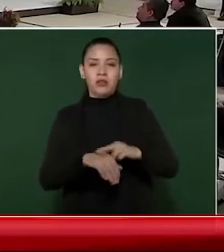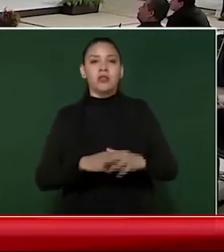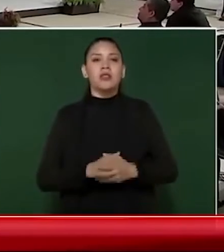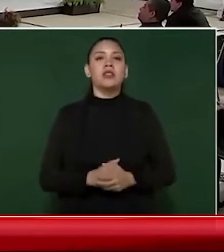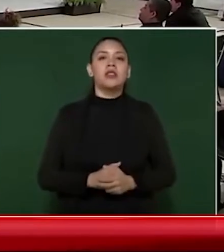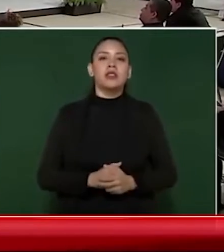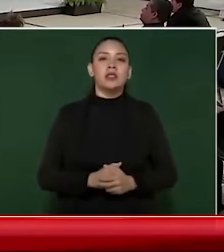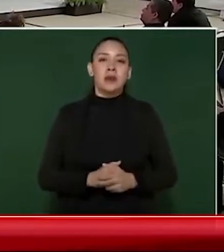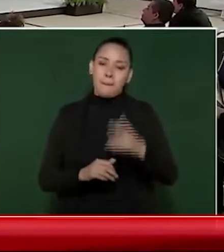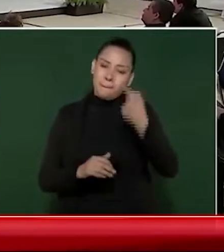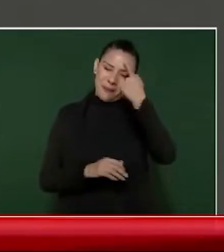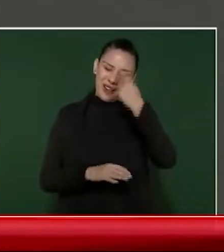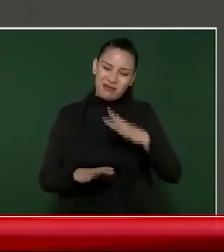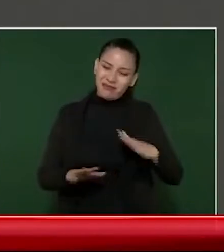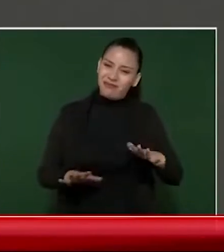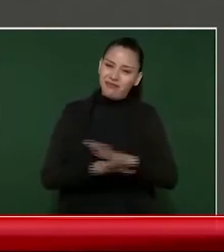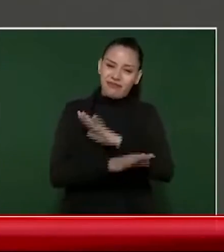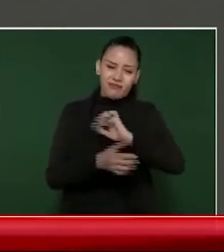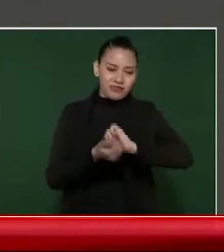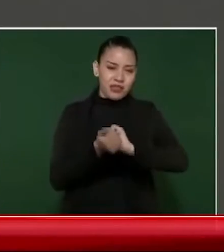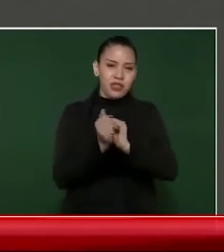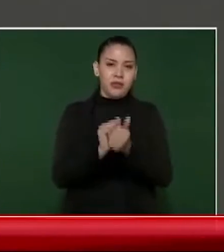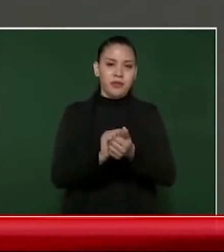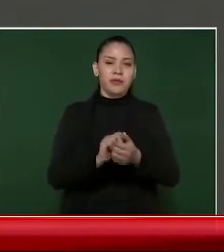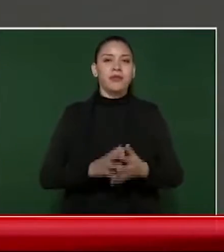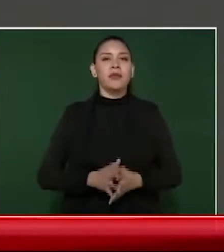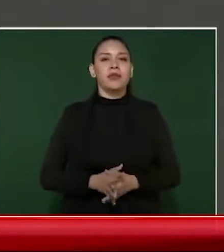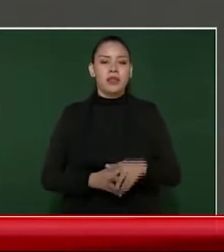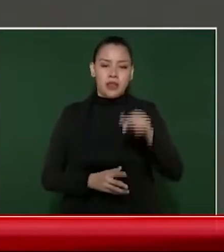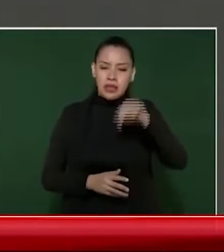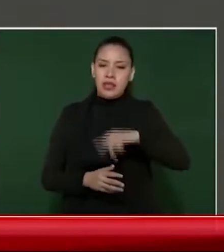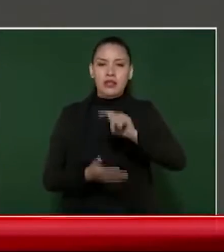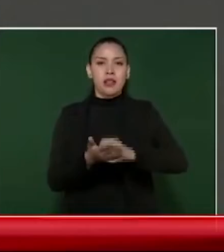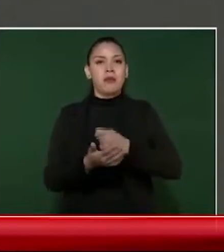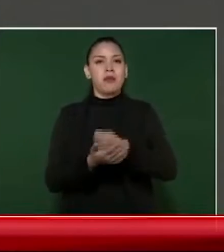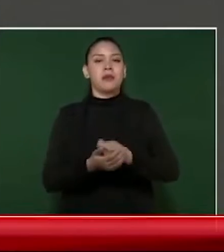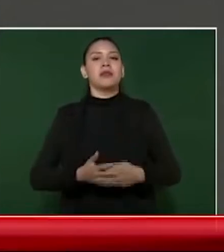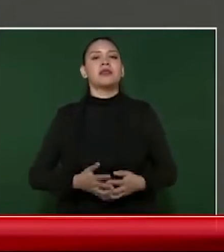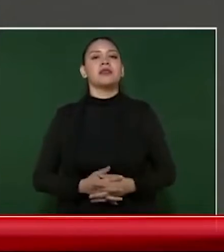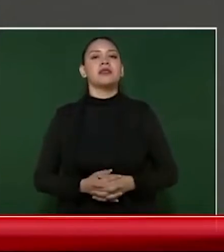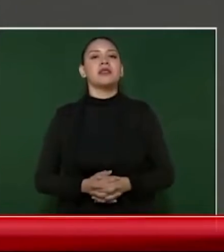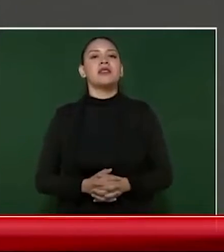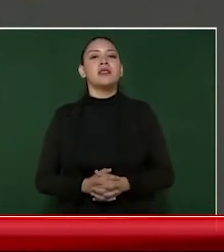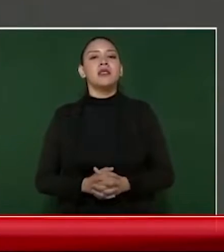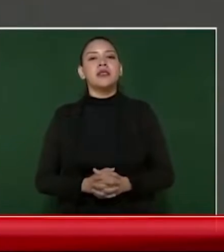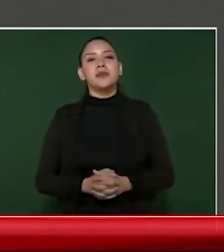que se diera el cambio en Tamaulipas.